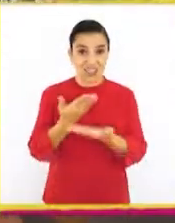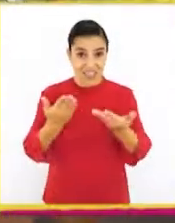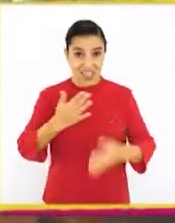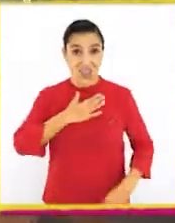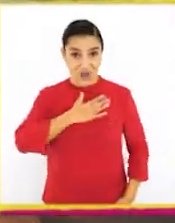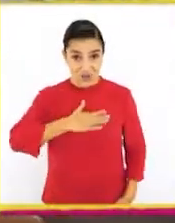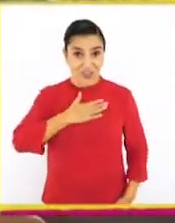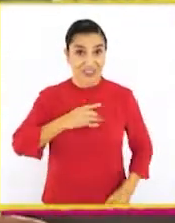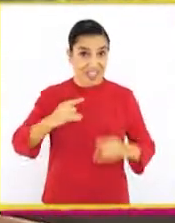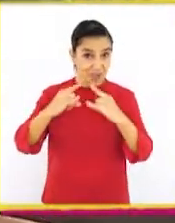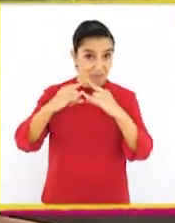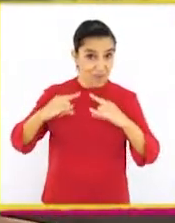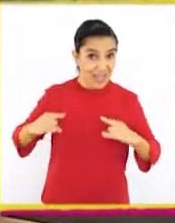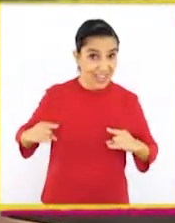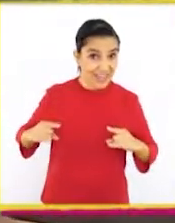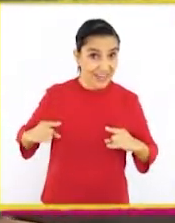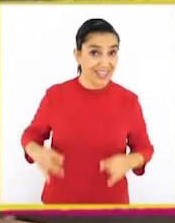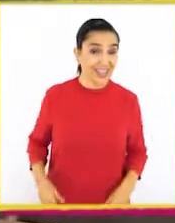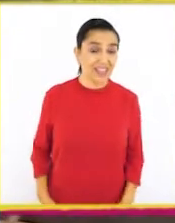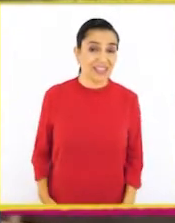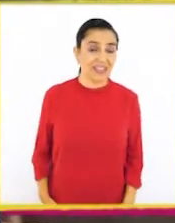¿A ustedes les gusta acampar?